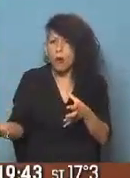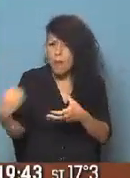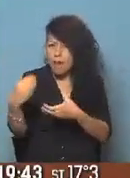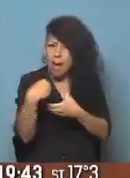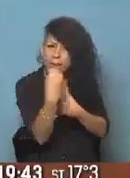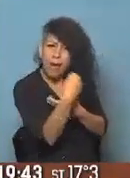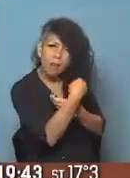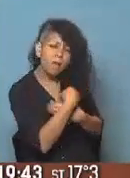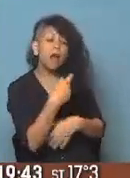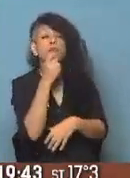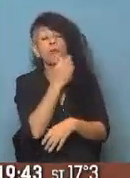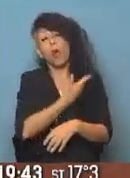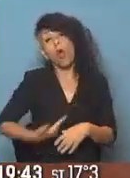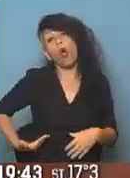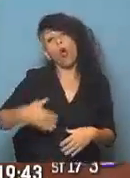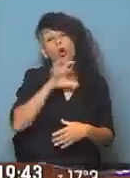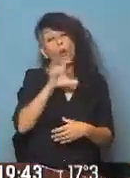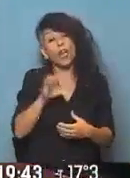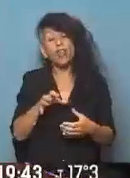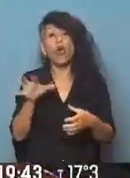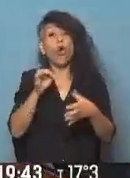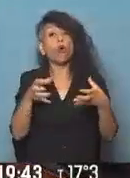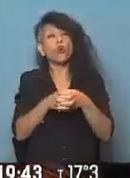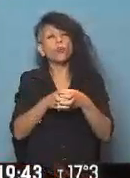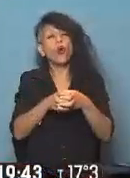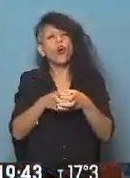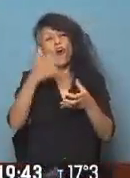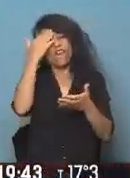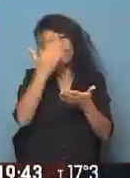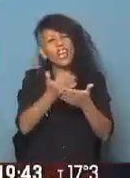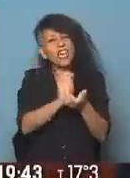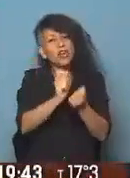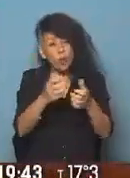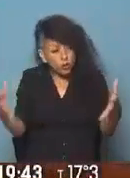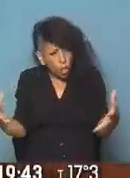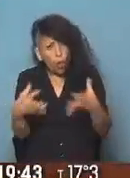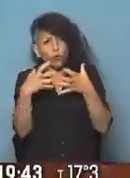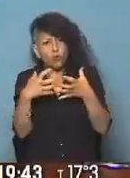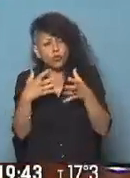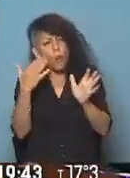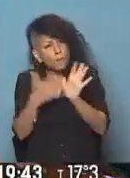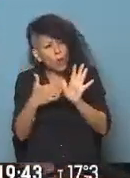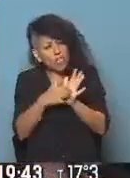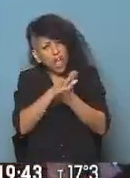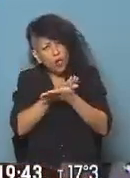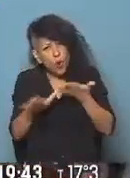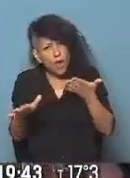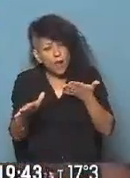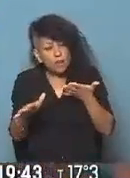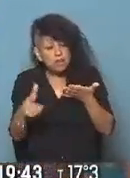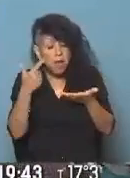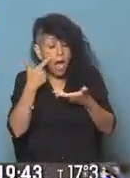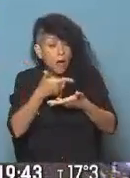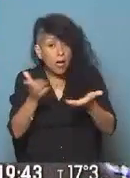base con los gobernadores, con la gente del Frente Renovador, tratar de articular una propuesta nueva y después que sea la gente la que vaya ordenando. Pero está claro que